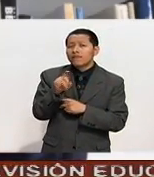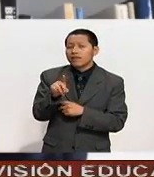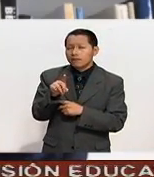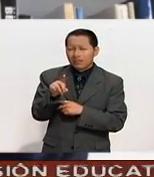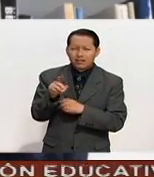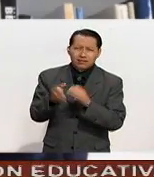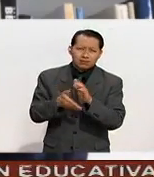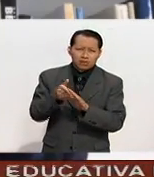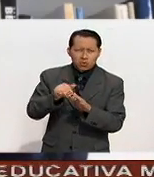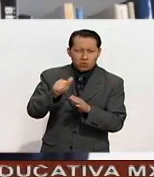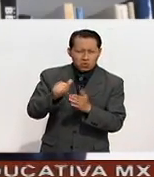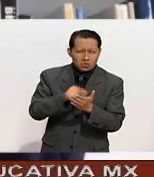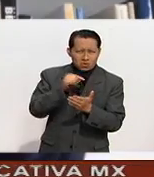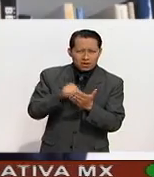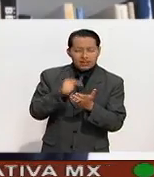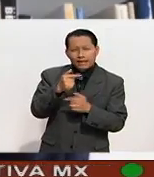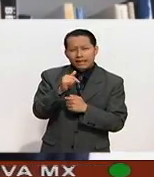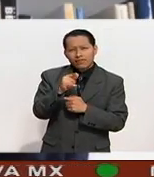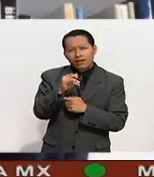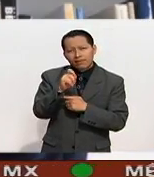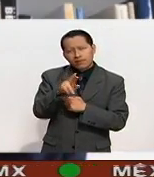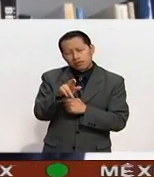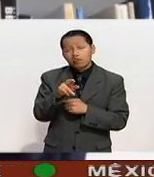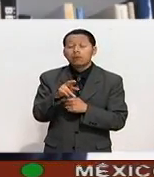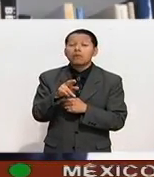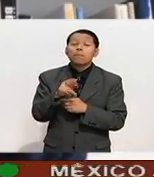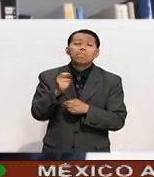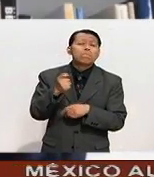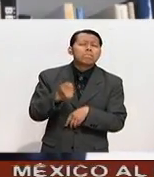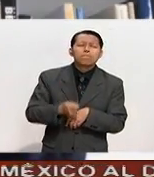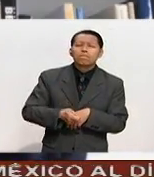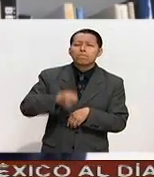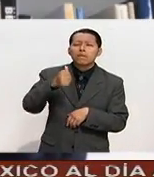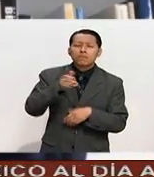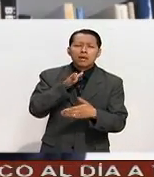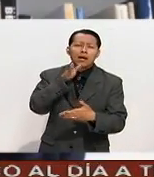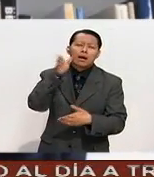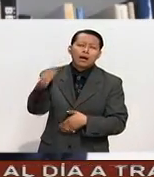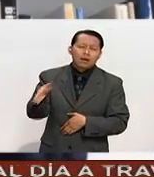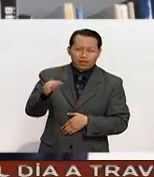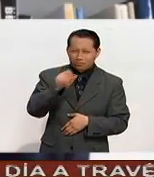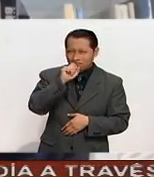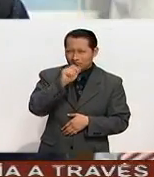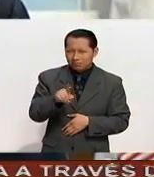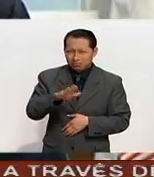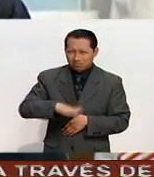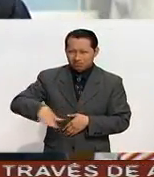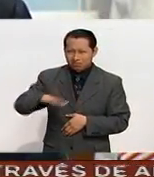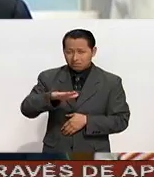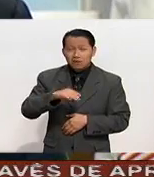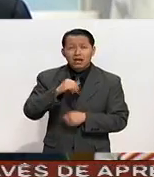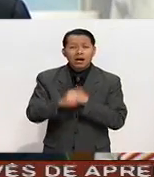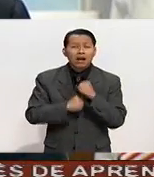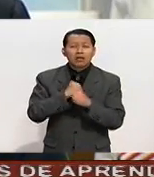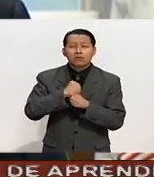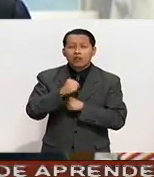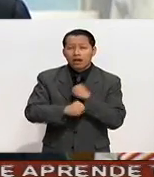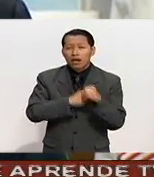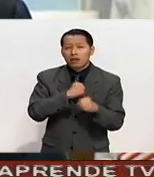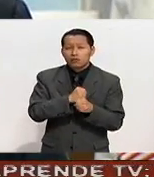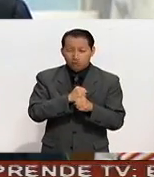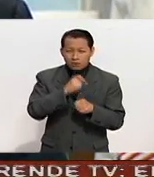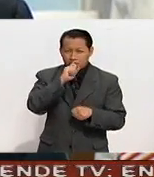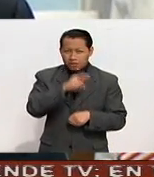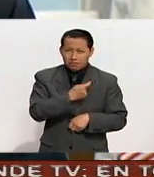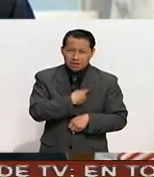Gibraltar, en donde era la primera vez que iba un primer ministro a este territorio que está disputado desde hace muchos años entre España y